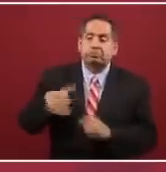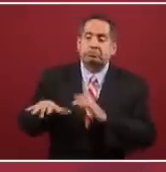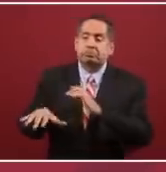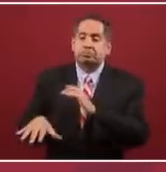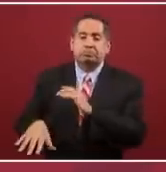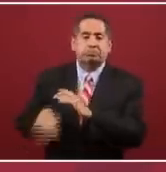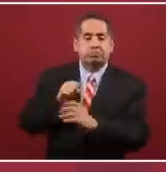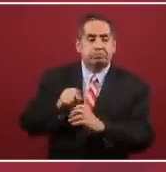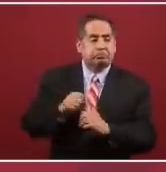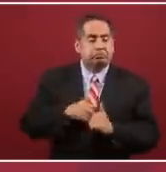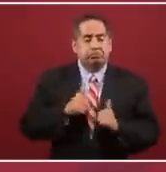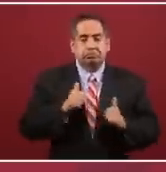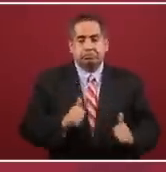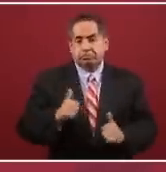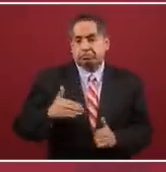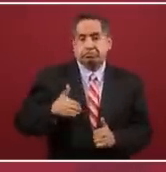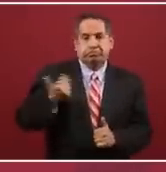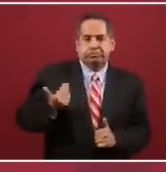pescadores,